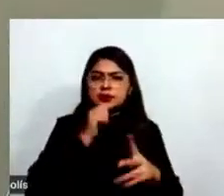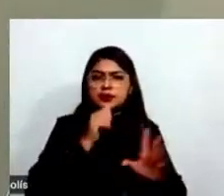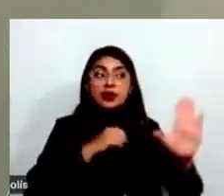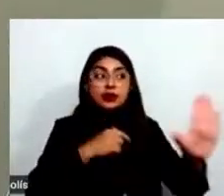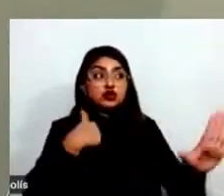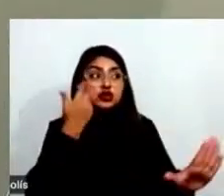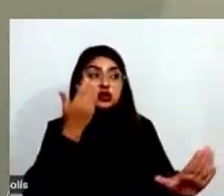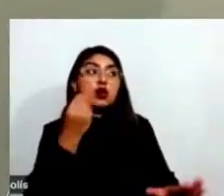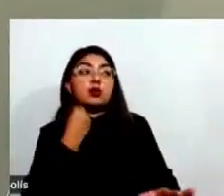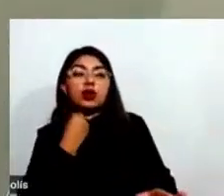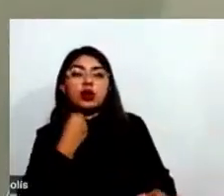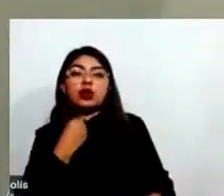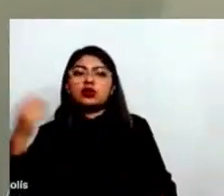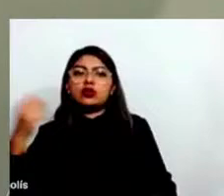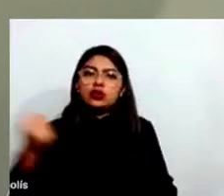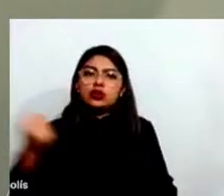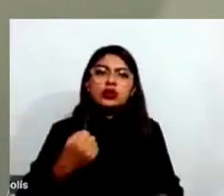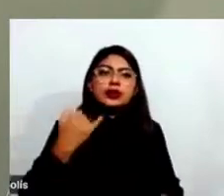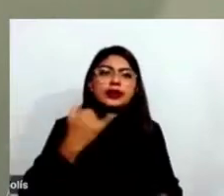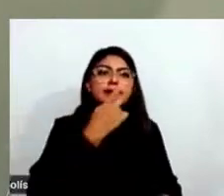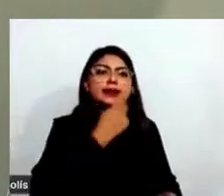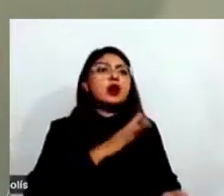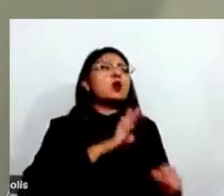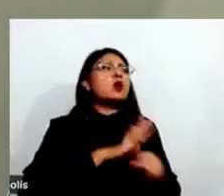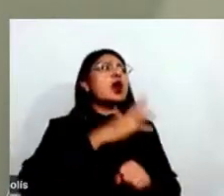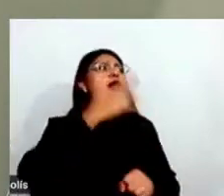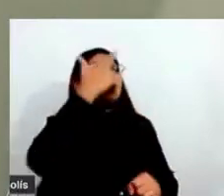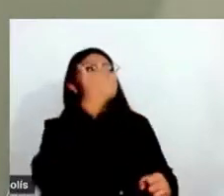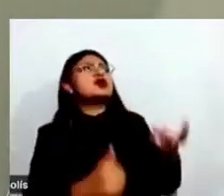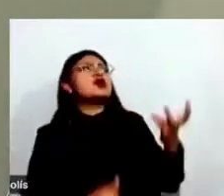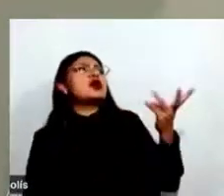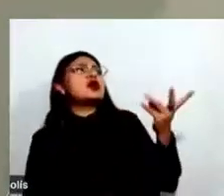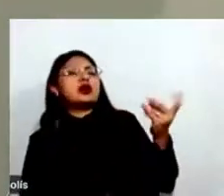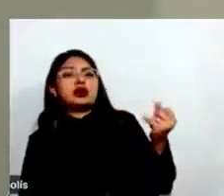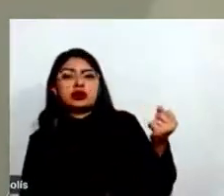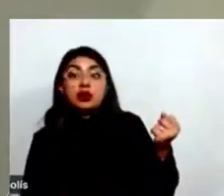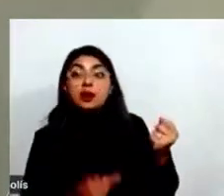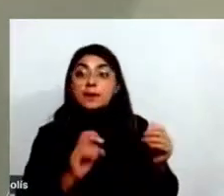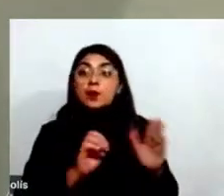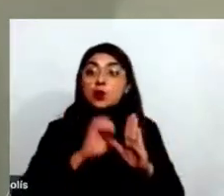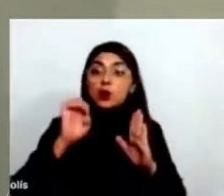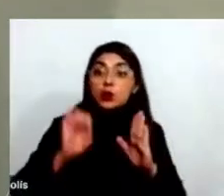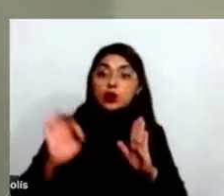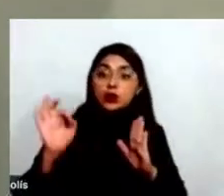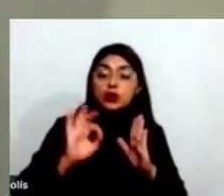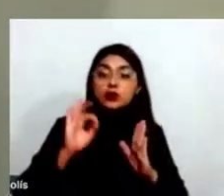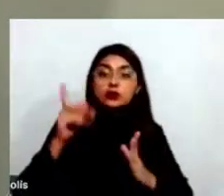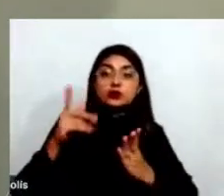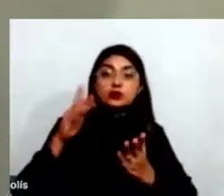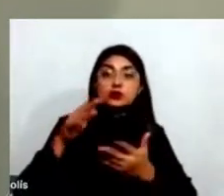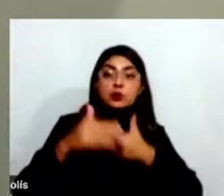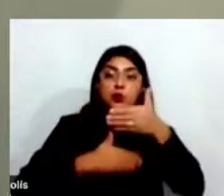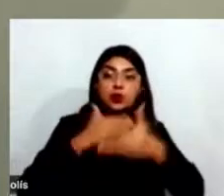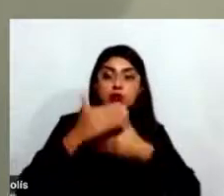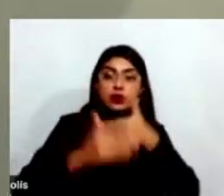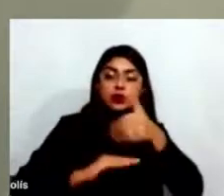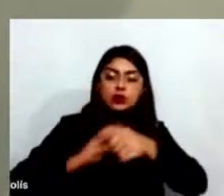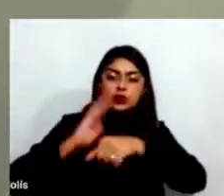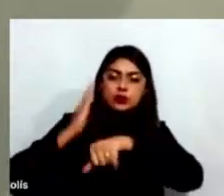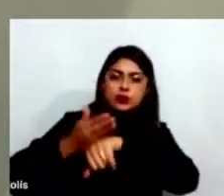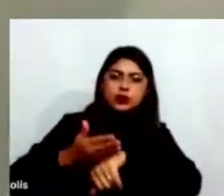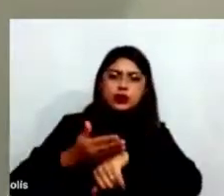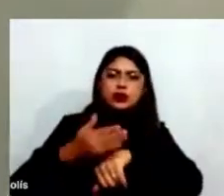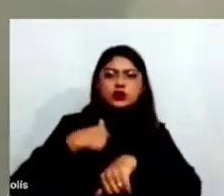causales. Pero fíjense que si pasamos a un proceso disciplinario, yo digo, ay, sí, hay casi todas, porque un